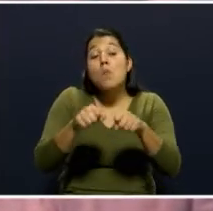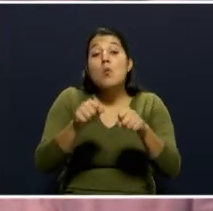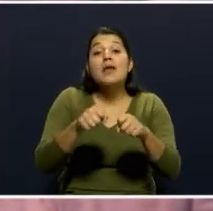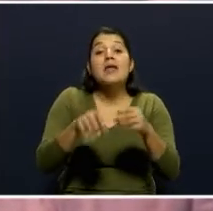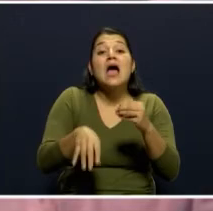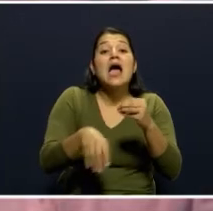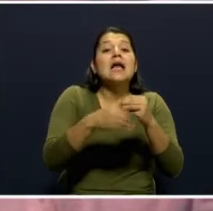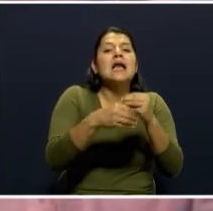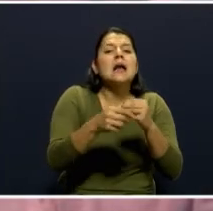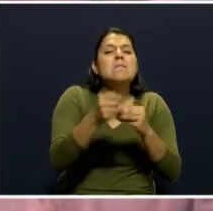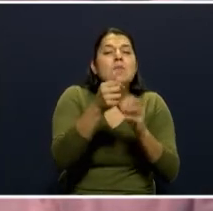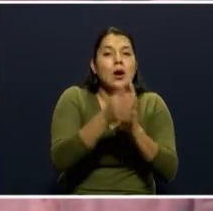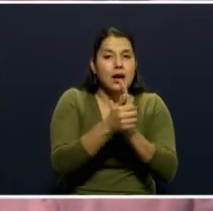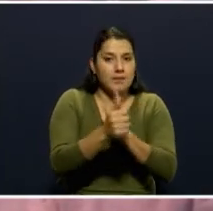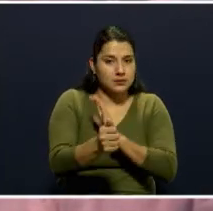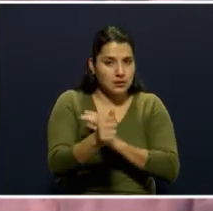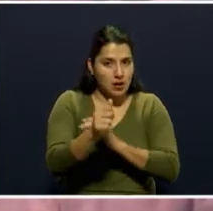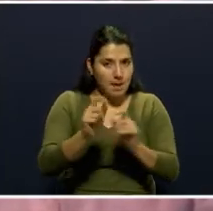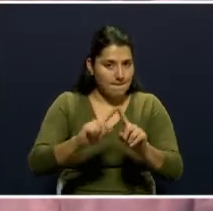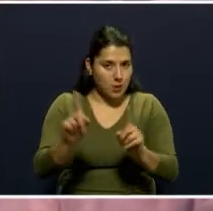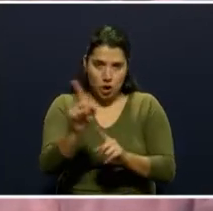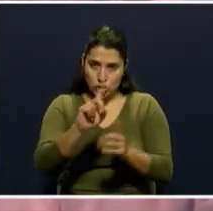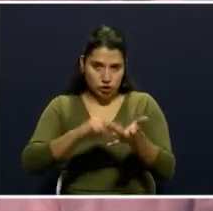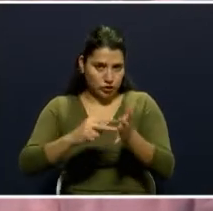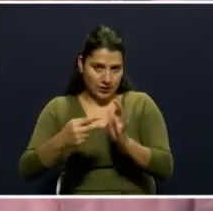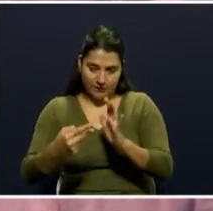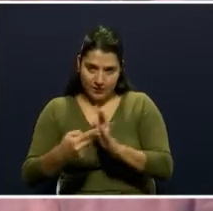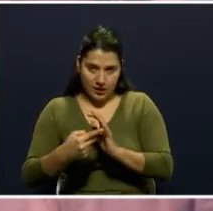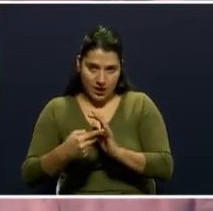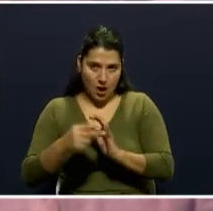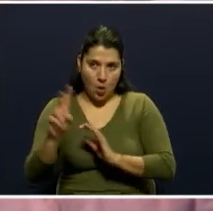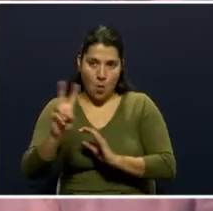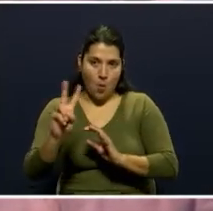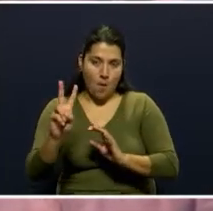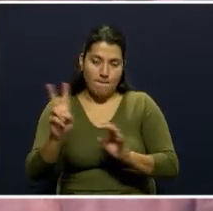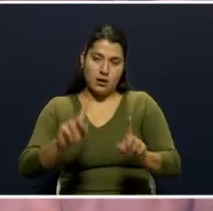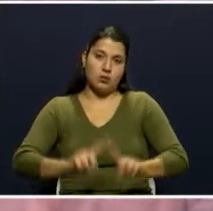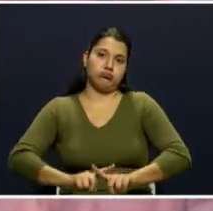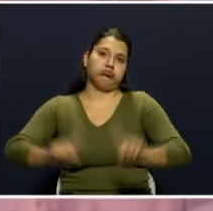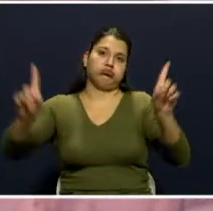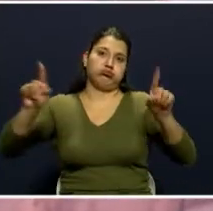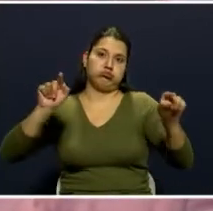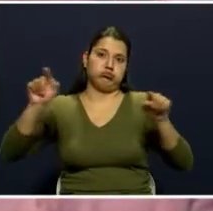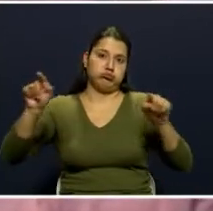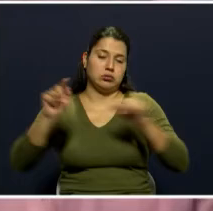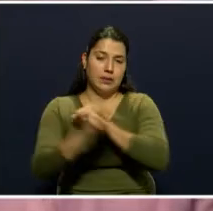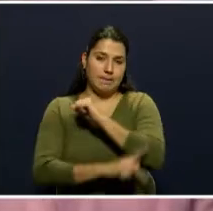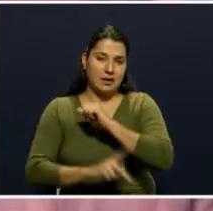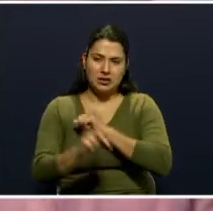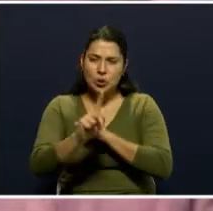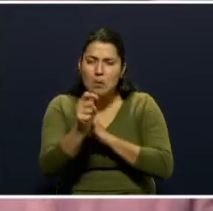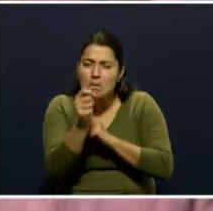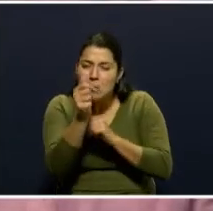capacidades, pero tampoco es que vamos a tener de la nada un supervirus por esta cuestión de que puedan haber variantes.